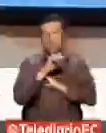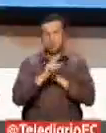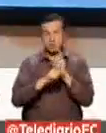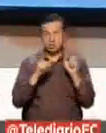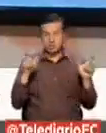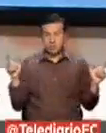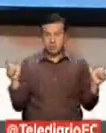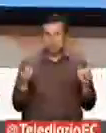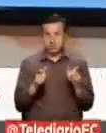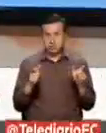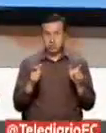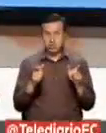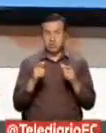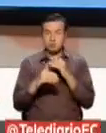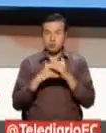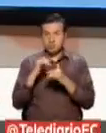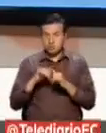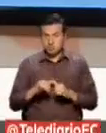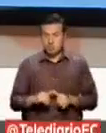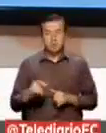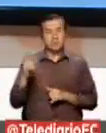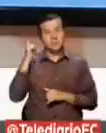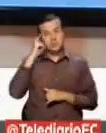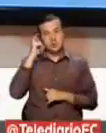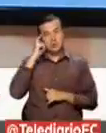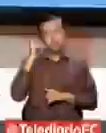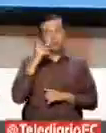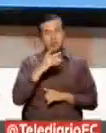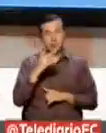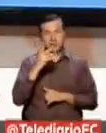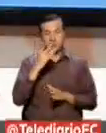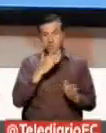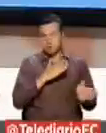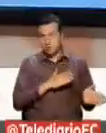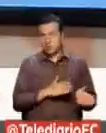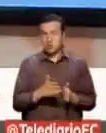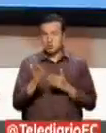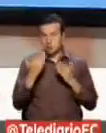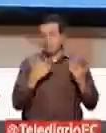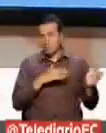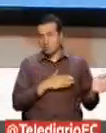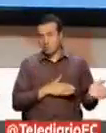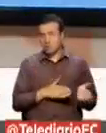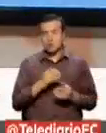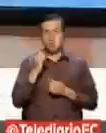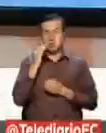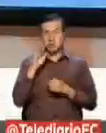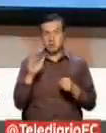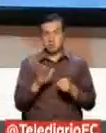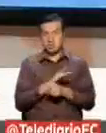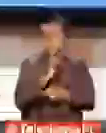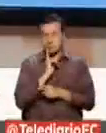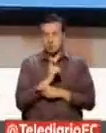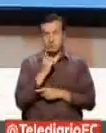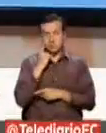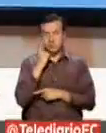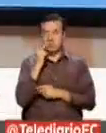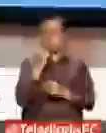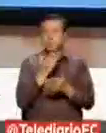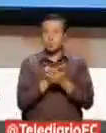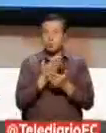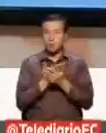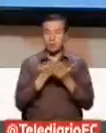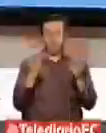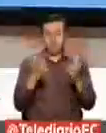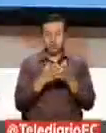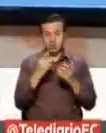oficiales vinculados dentro de este procesamiento. Creo que nosotros también eso lo estamos poniendo dentro del informe como tal. Hay una evidencia clara de que